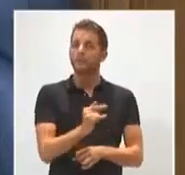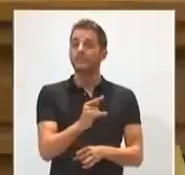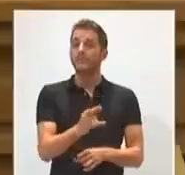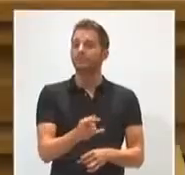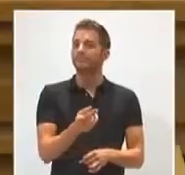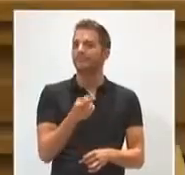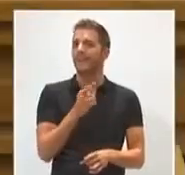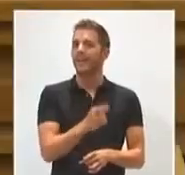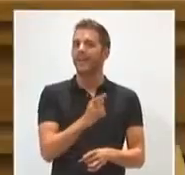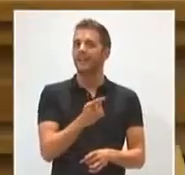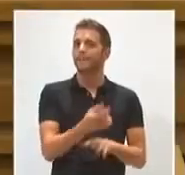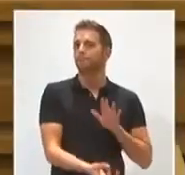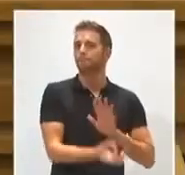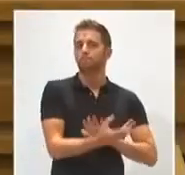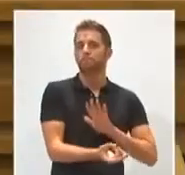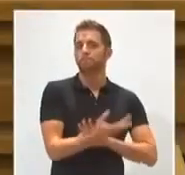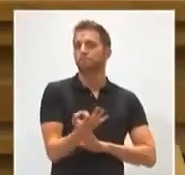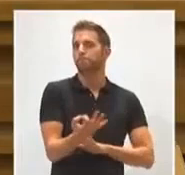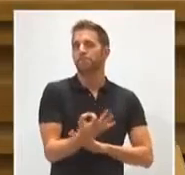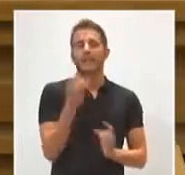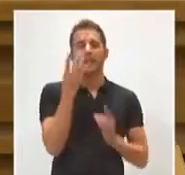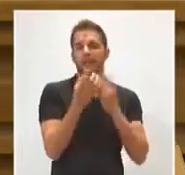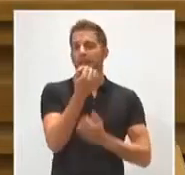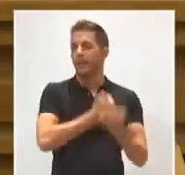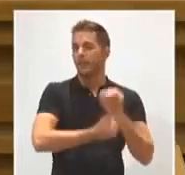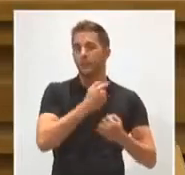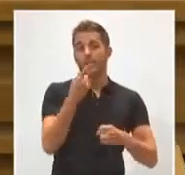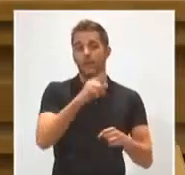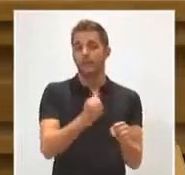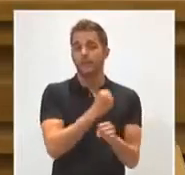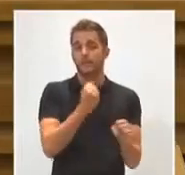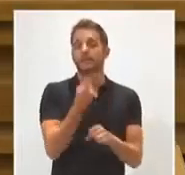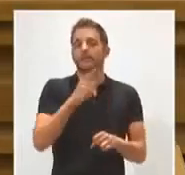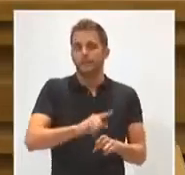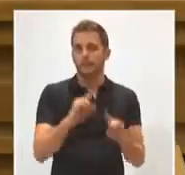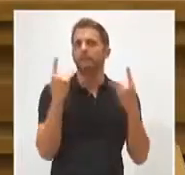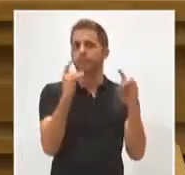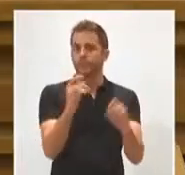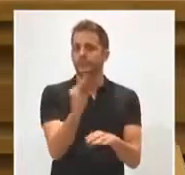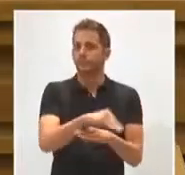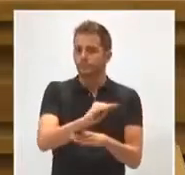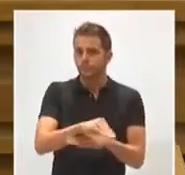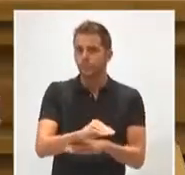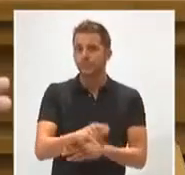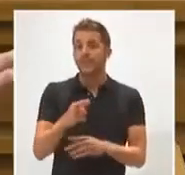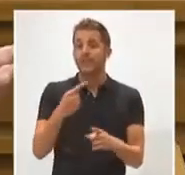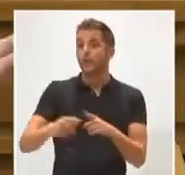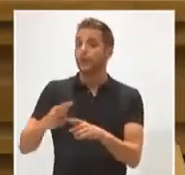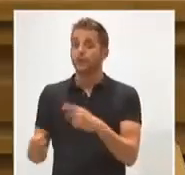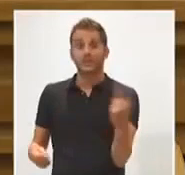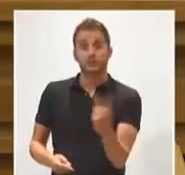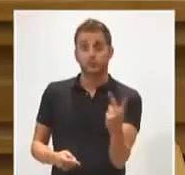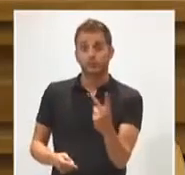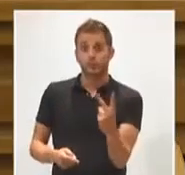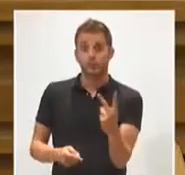muchísima muchísima actividad económica y empleo además de conservación de la naturaleza del patrimonio dos cosas que habría que hacer aunque no generan